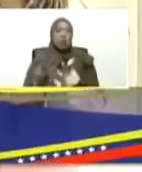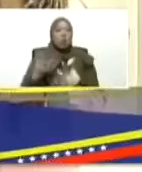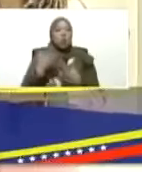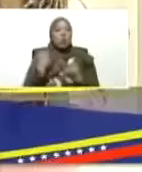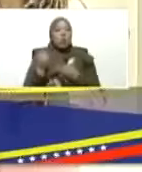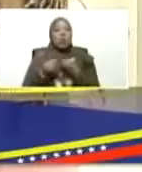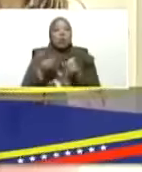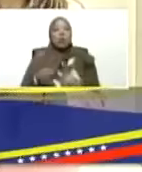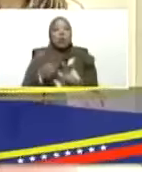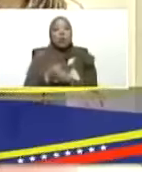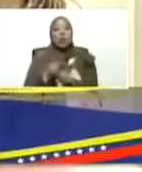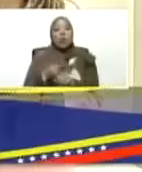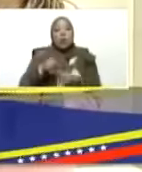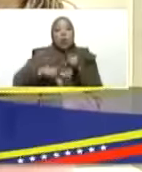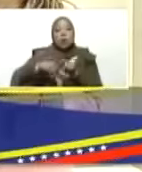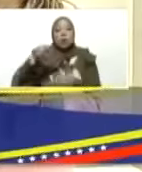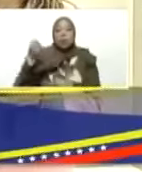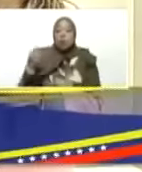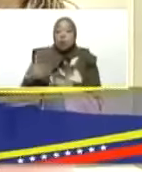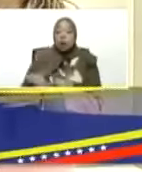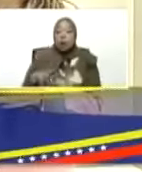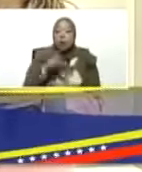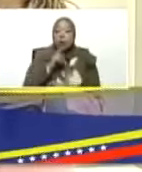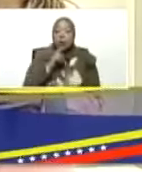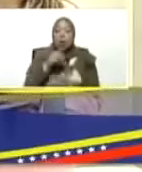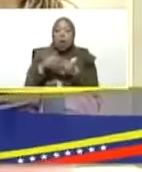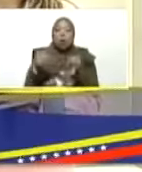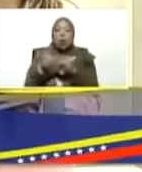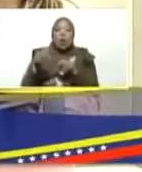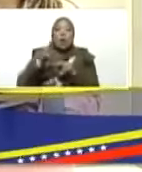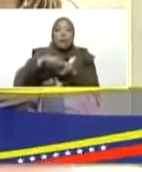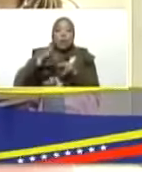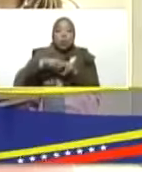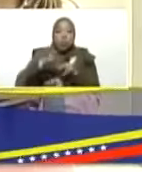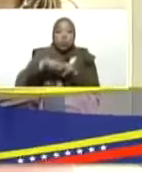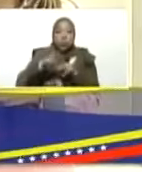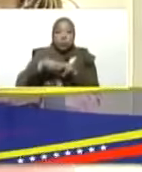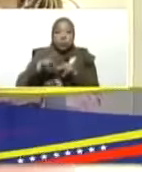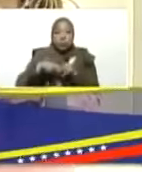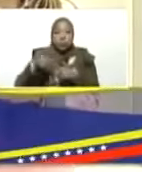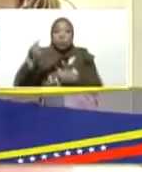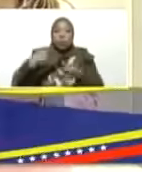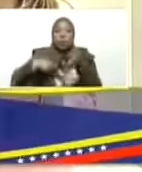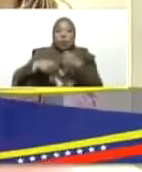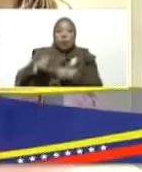derrotando la inflación y además distribuyendo la riqueza.